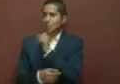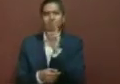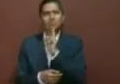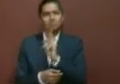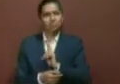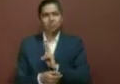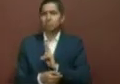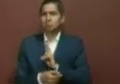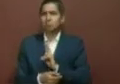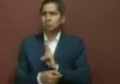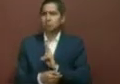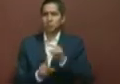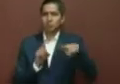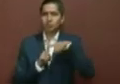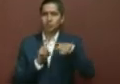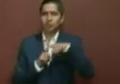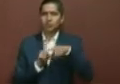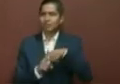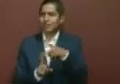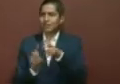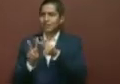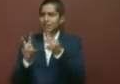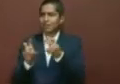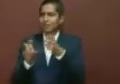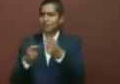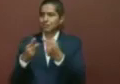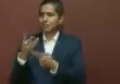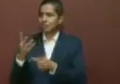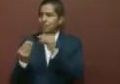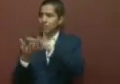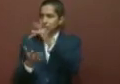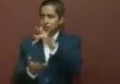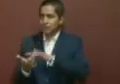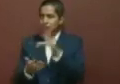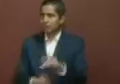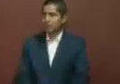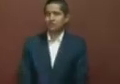respuesta positiva en estos casos. Gracias.